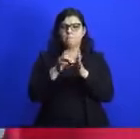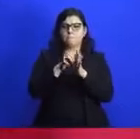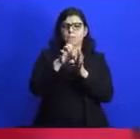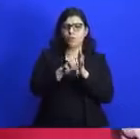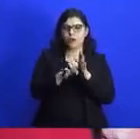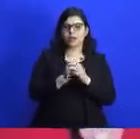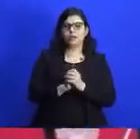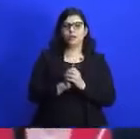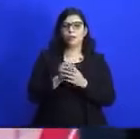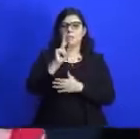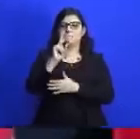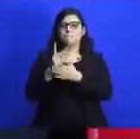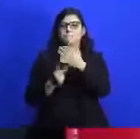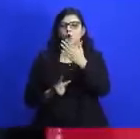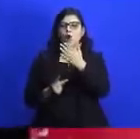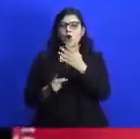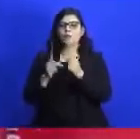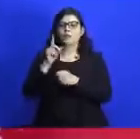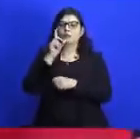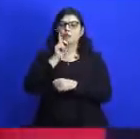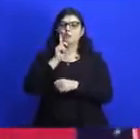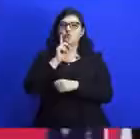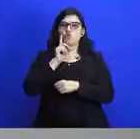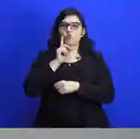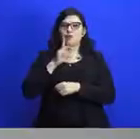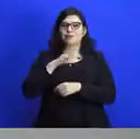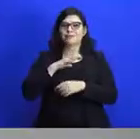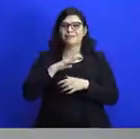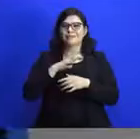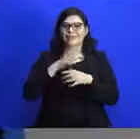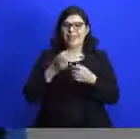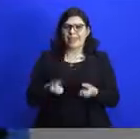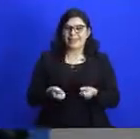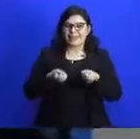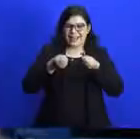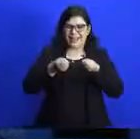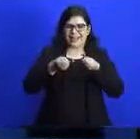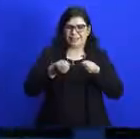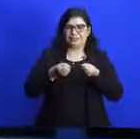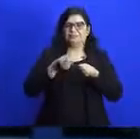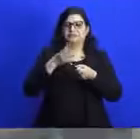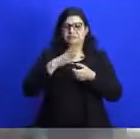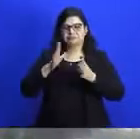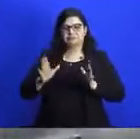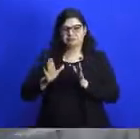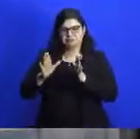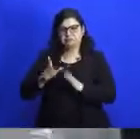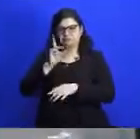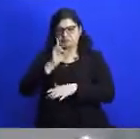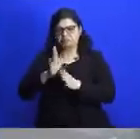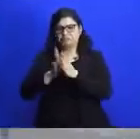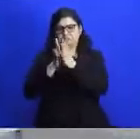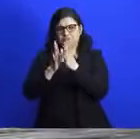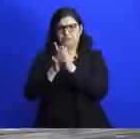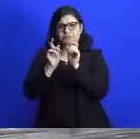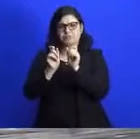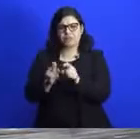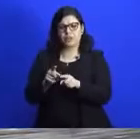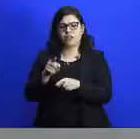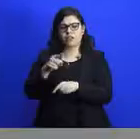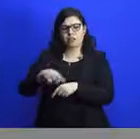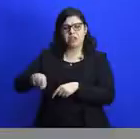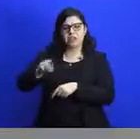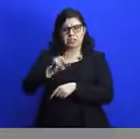es nuestro programa de mujeres montacarguistas, con el cual impulsamos la participación de mujeres, dándoles la oportunidad